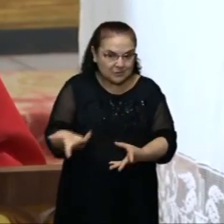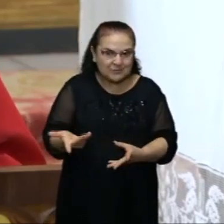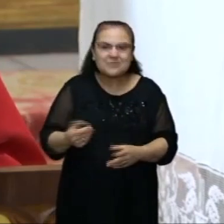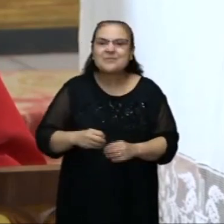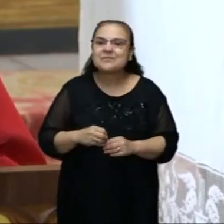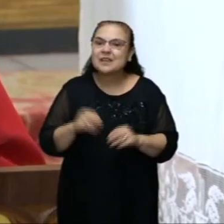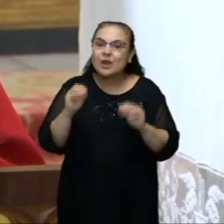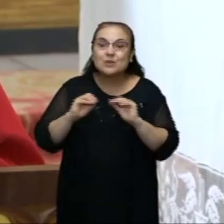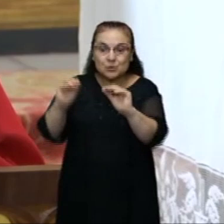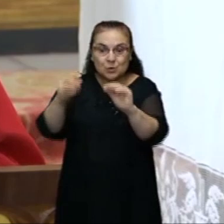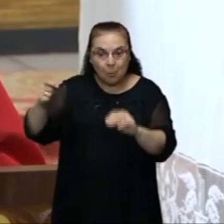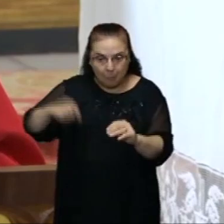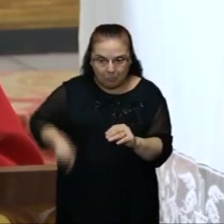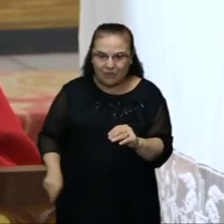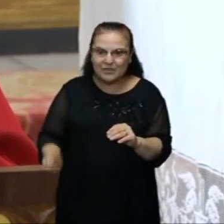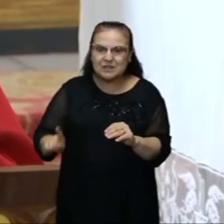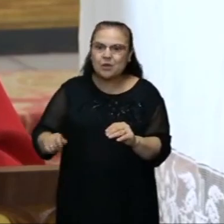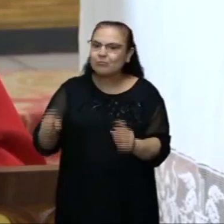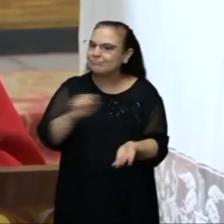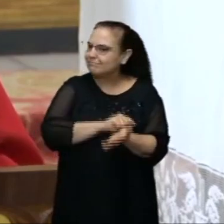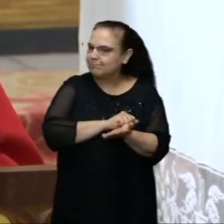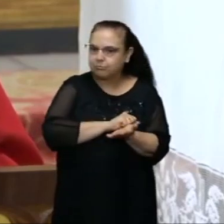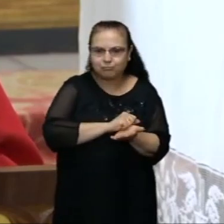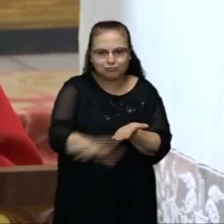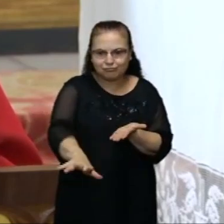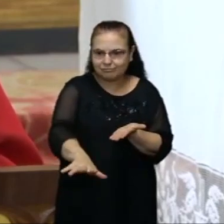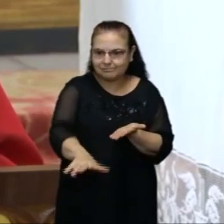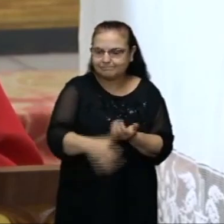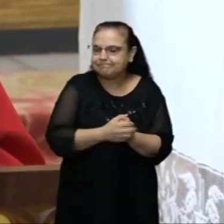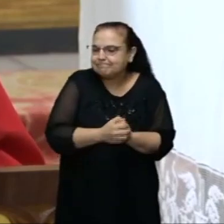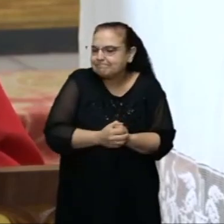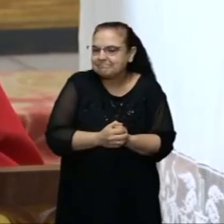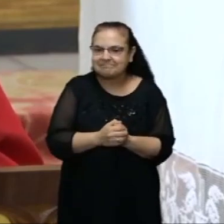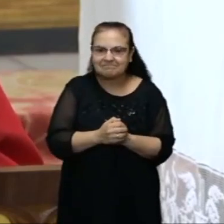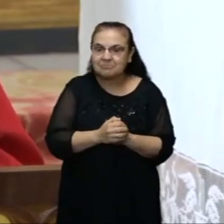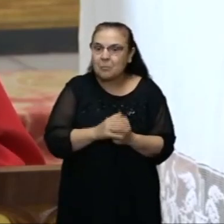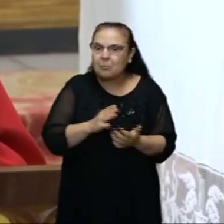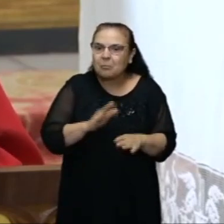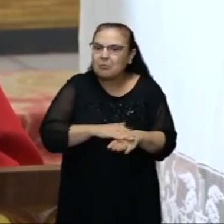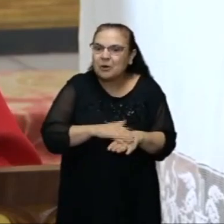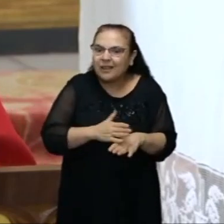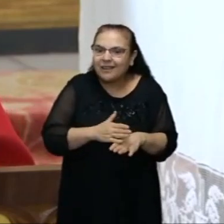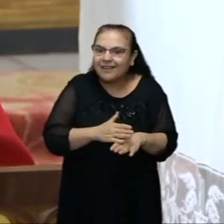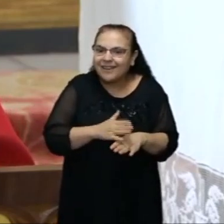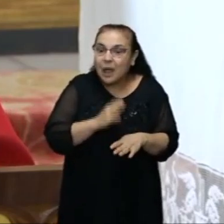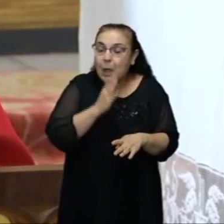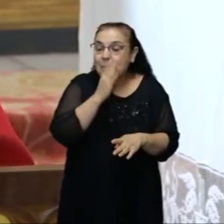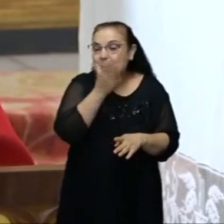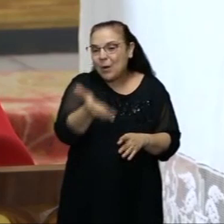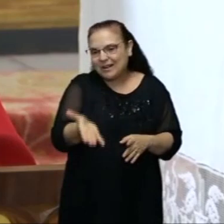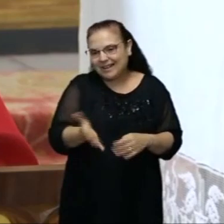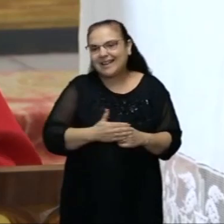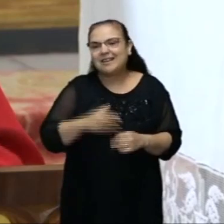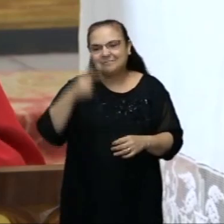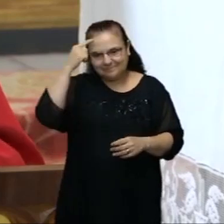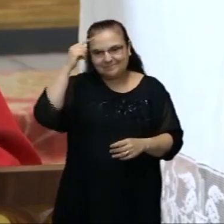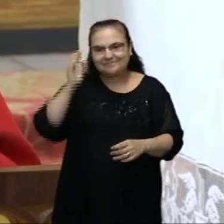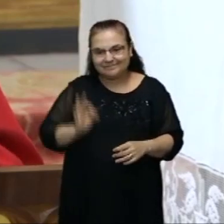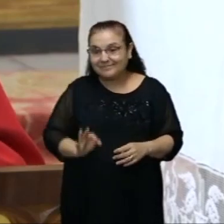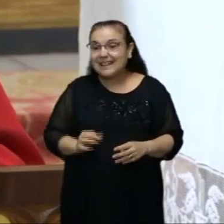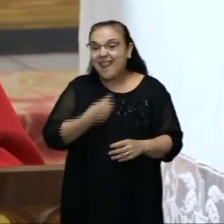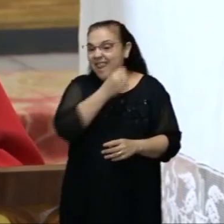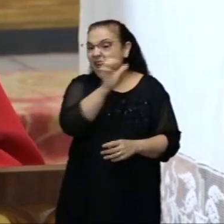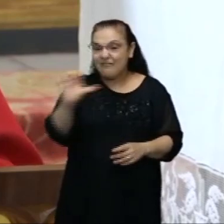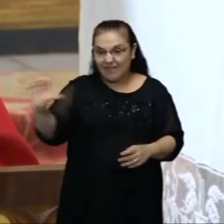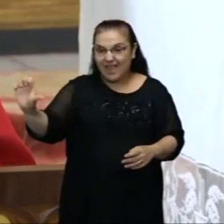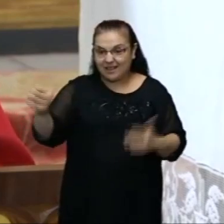realizaban su profesión de forma gratuita porque eran conscientes de que la fe